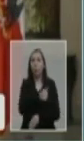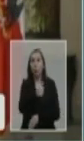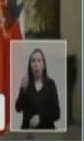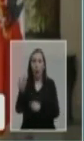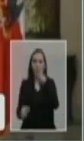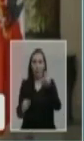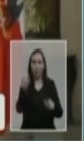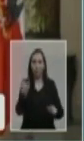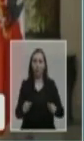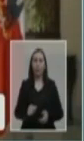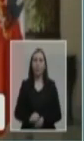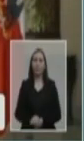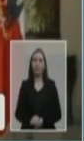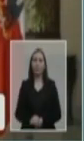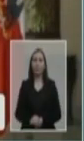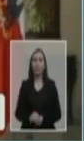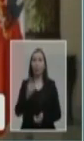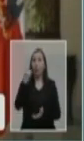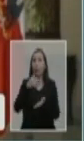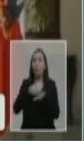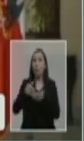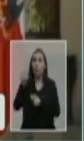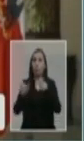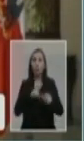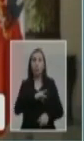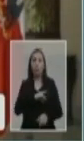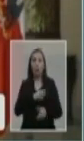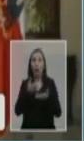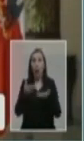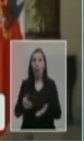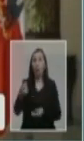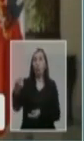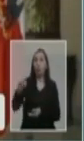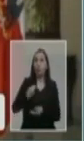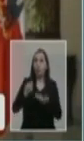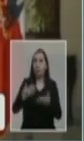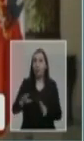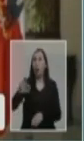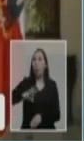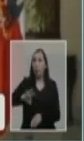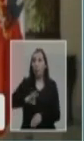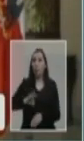pensiones. Una propuesta más o menos alineada a la OCDE y que